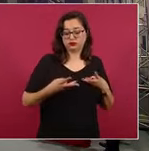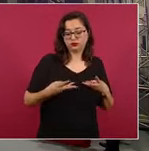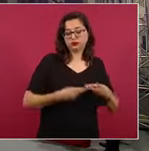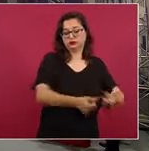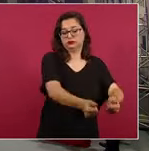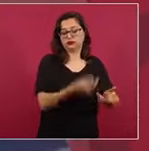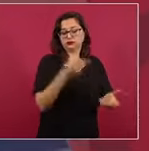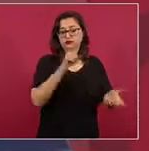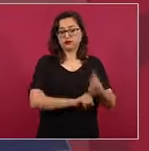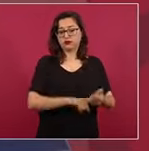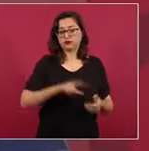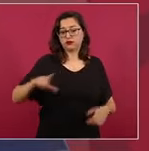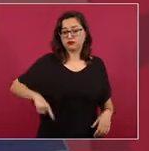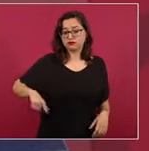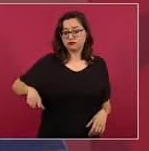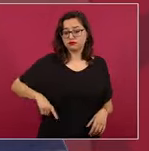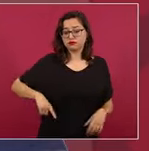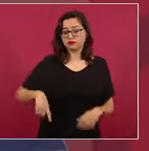corriente,